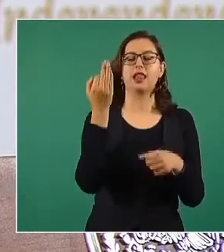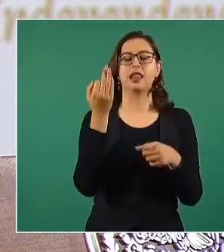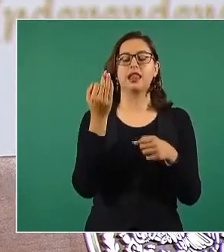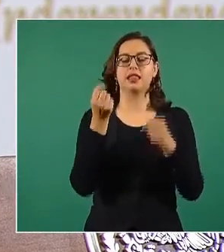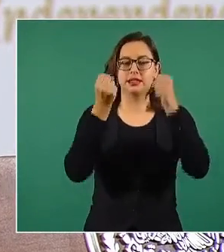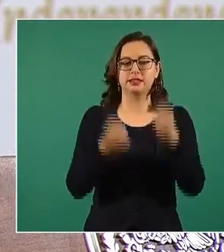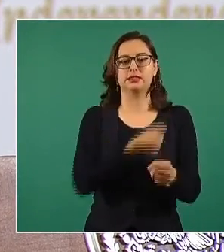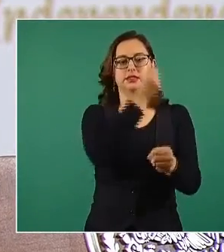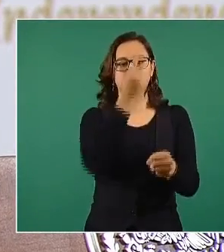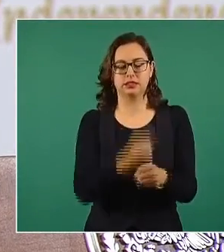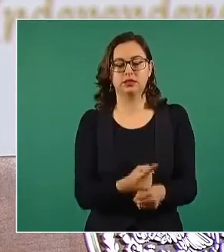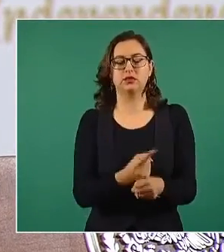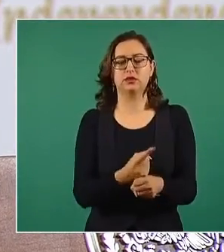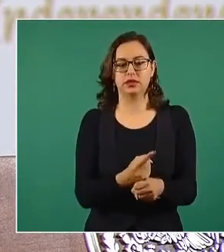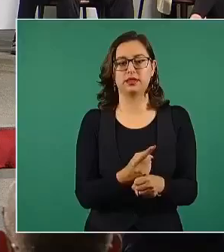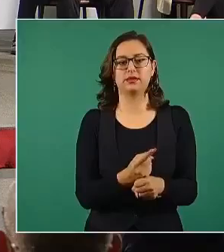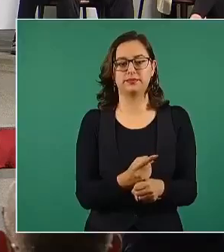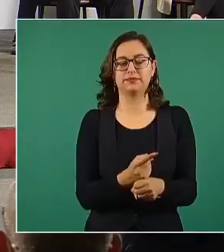Dirección Federal de Seguridad.